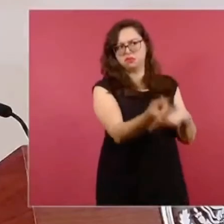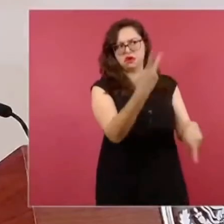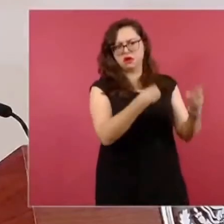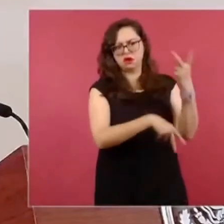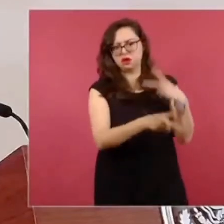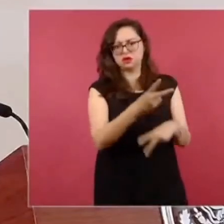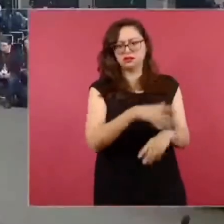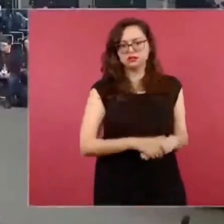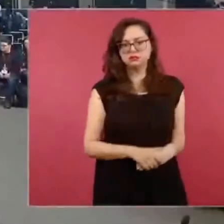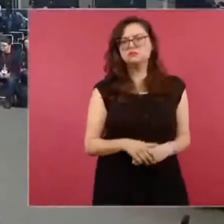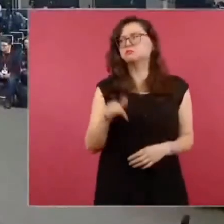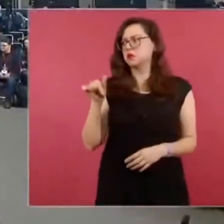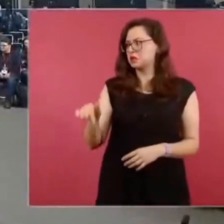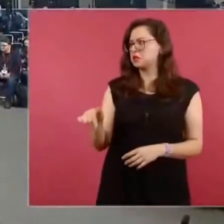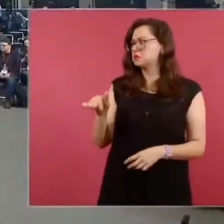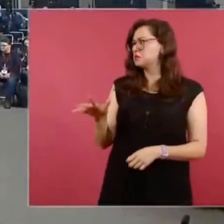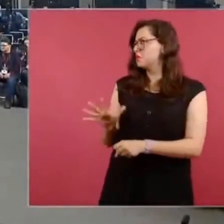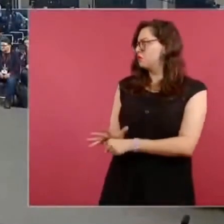de lo mejor.